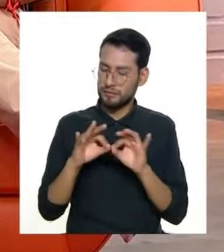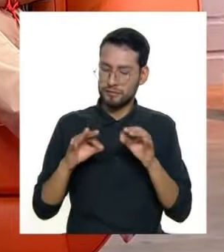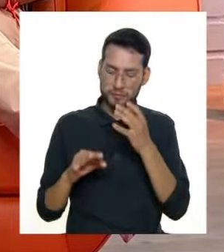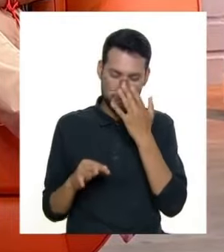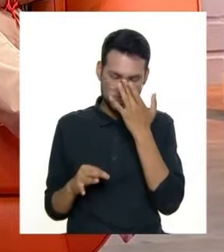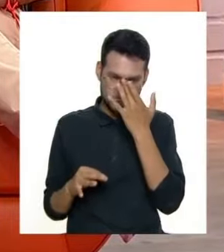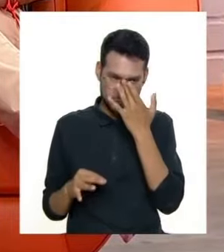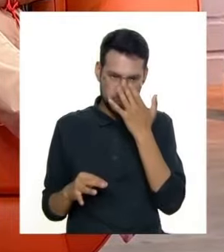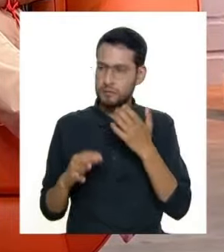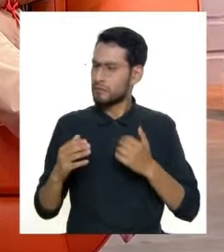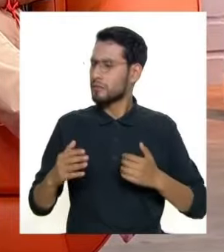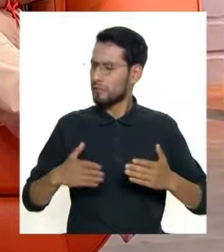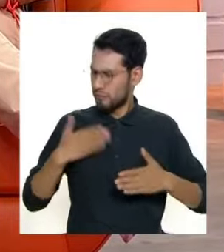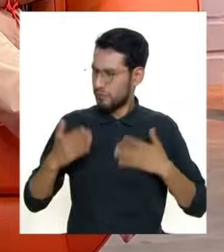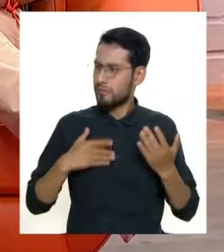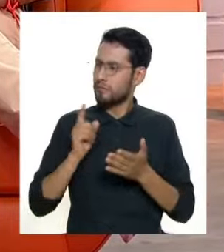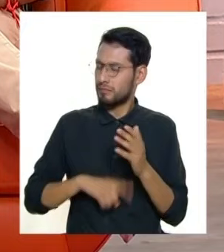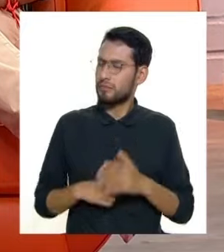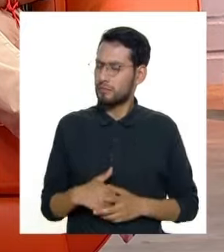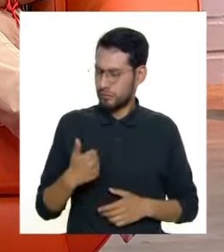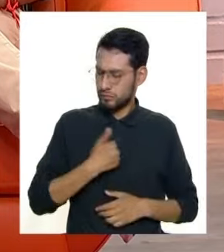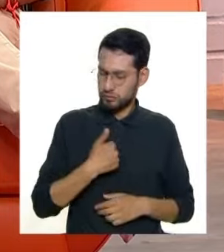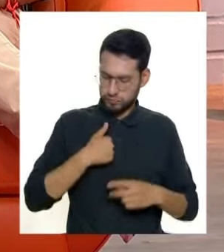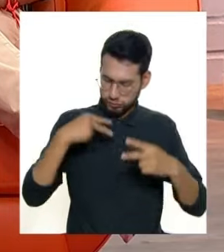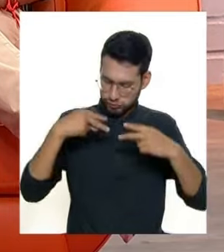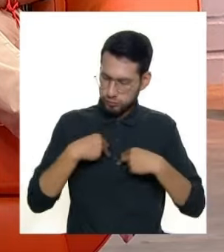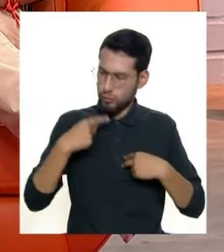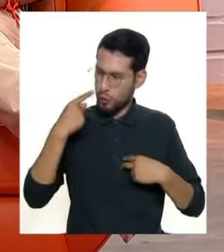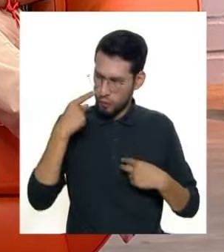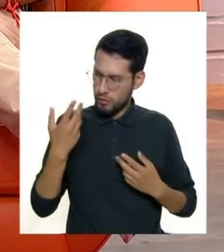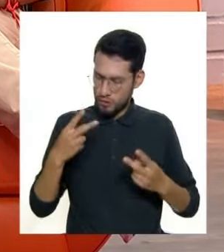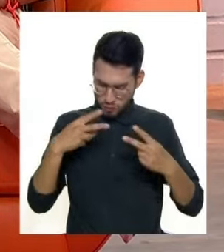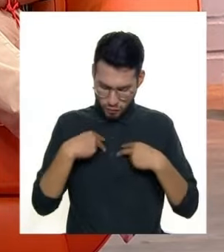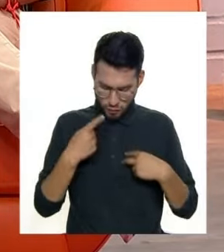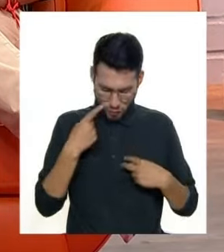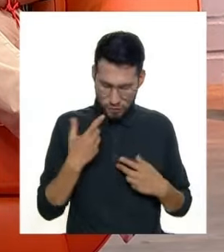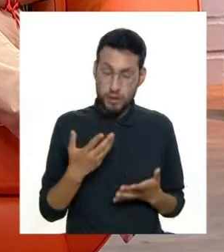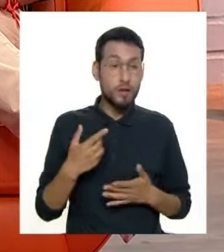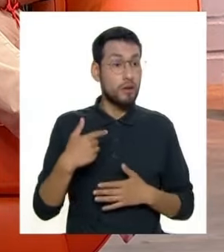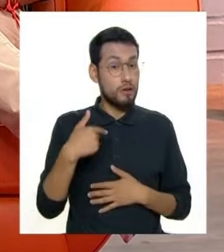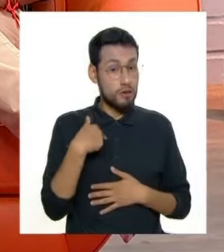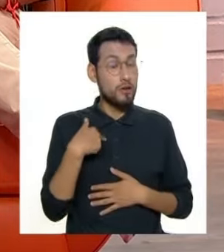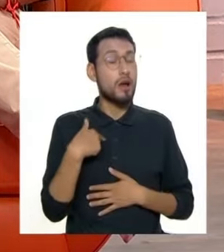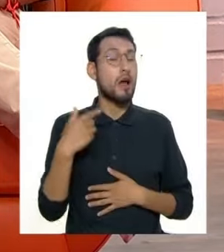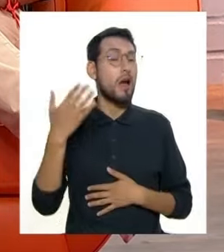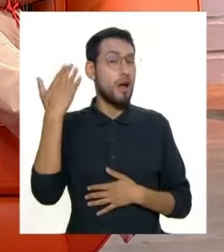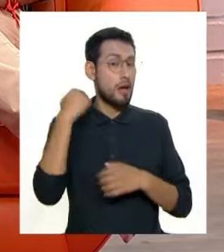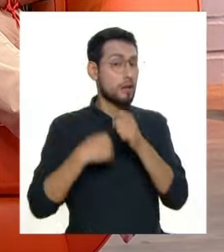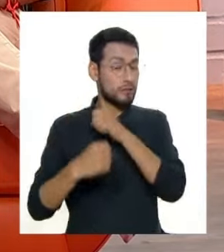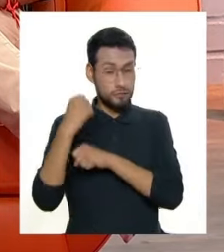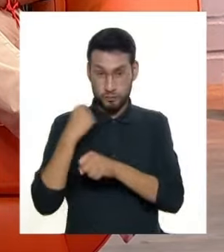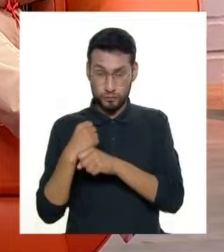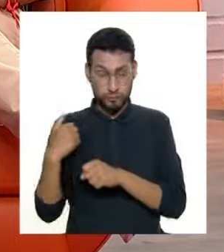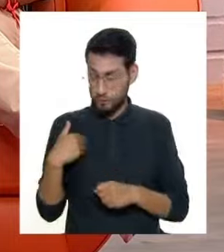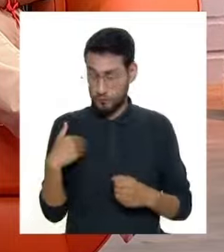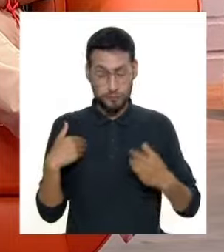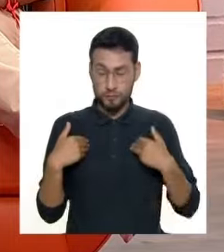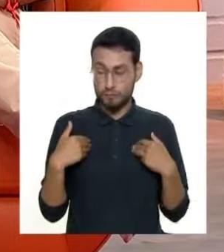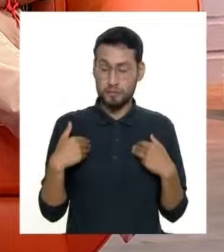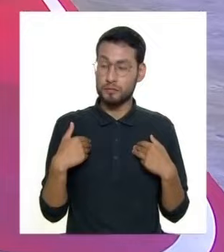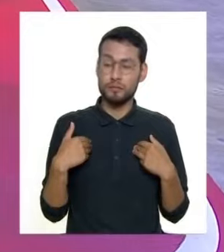es parte de la felicidad, es el autoconcepto. Yo en años anteriores, donde no tenía